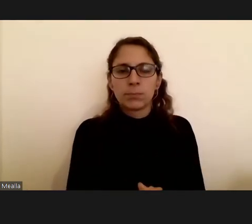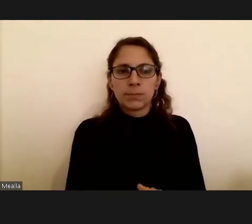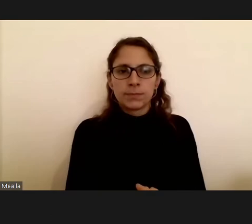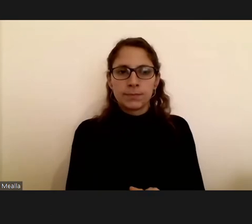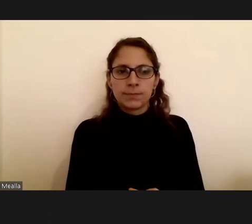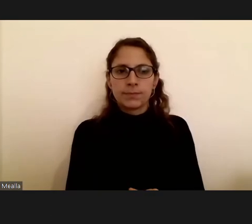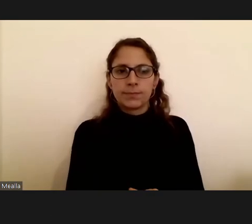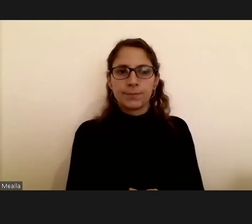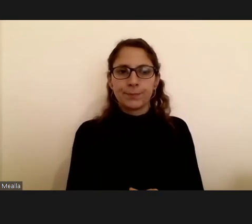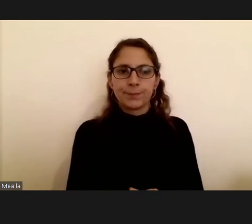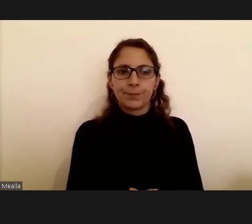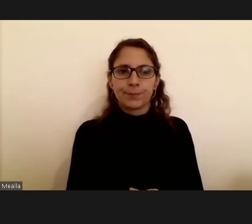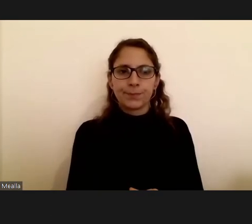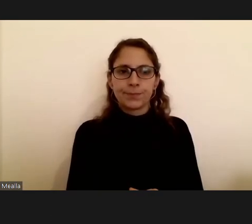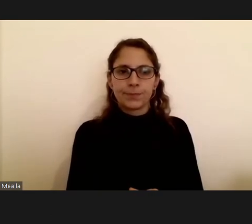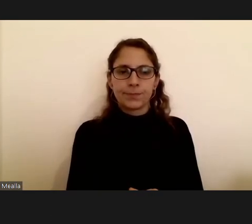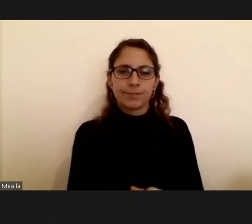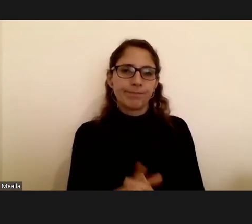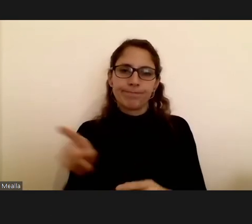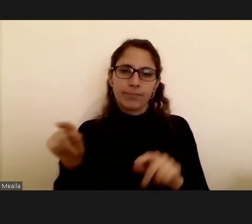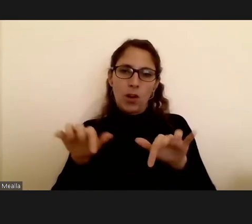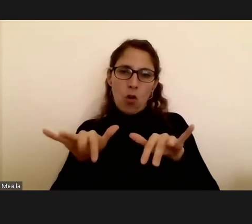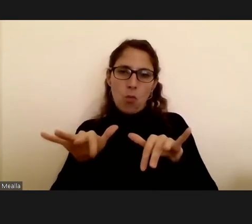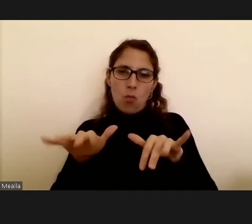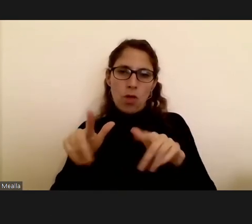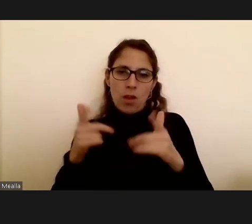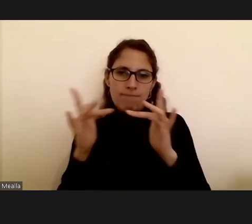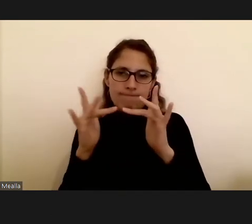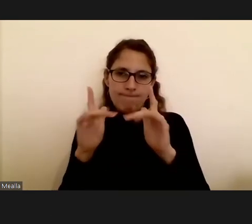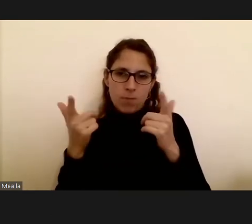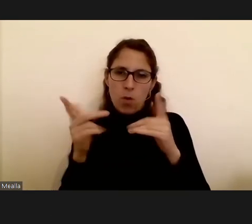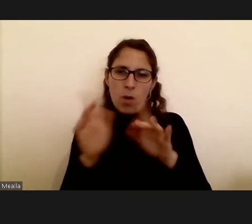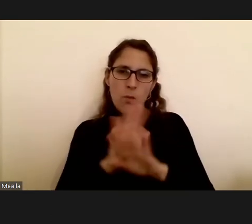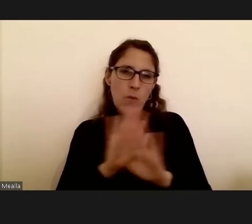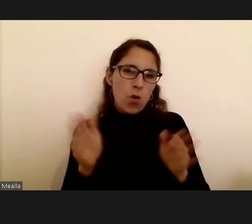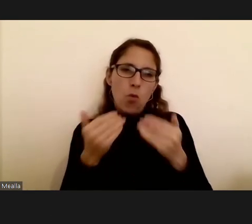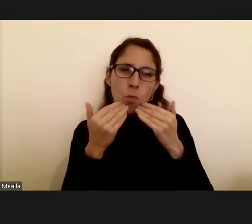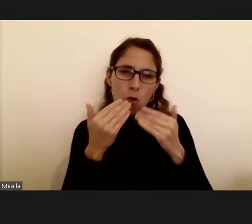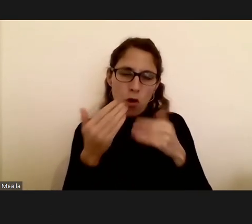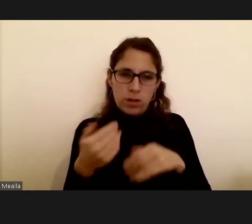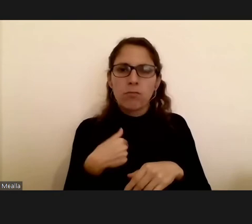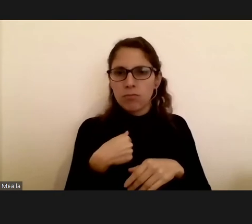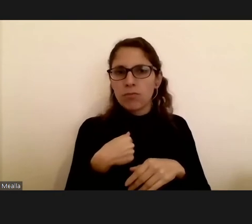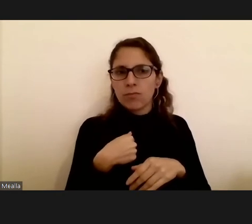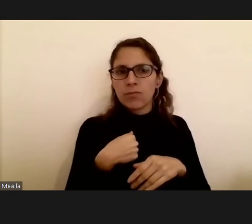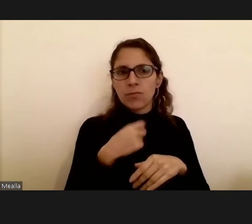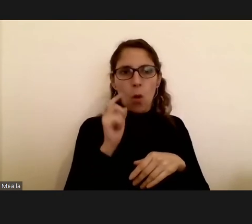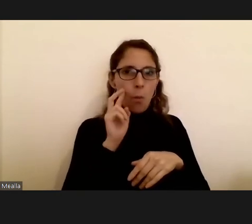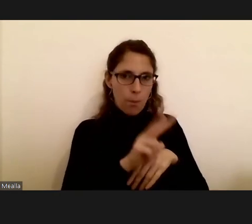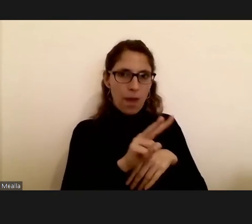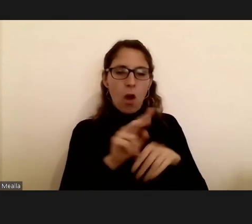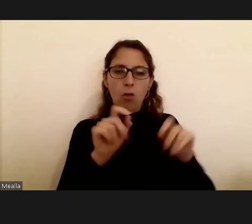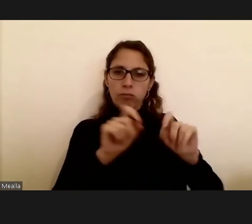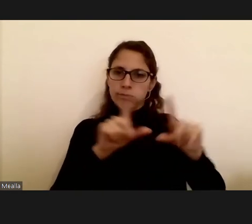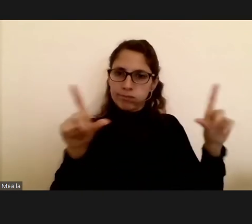Y acá en la compu sigo sin internet. Bueno, no importa. Ustedes, ahora yo estoy viendo igual el documento.